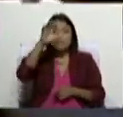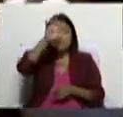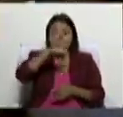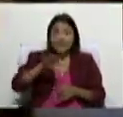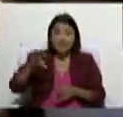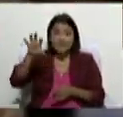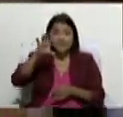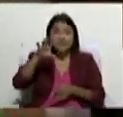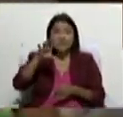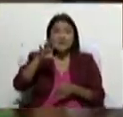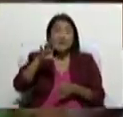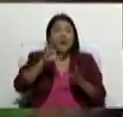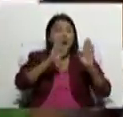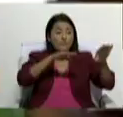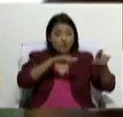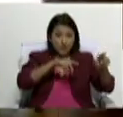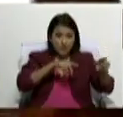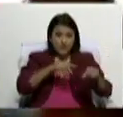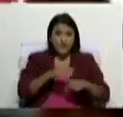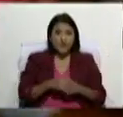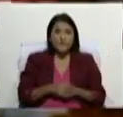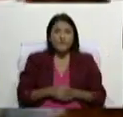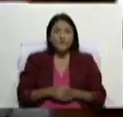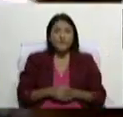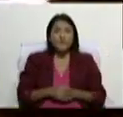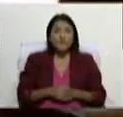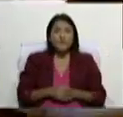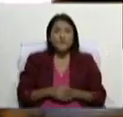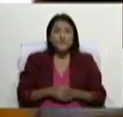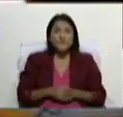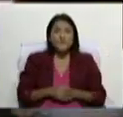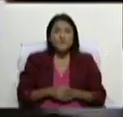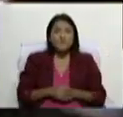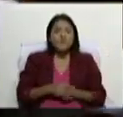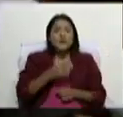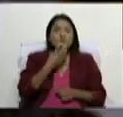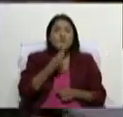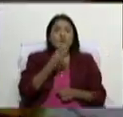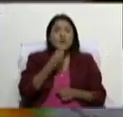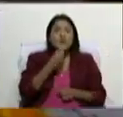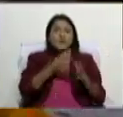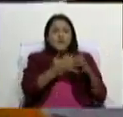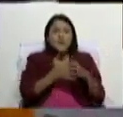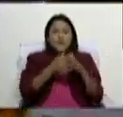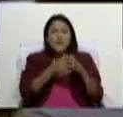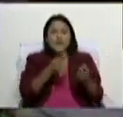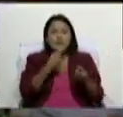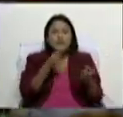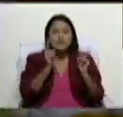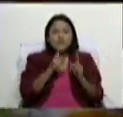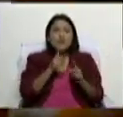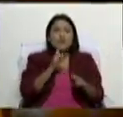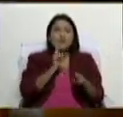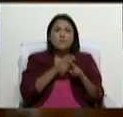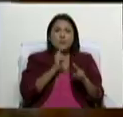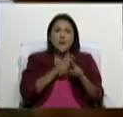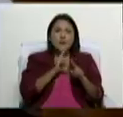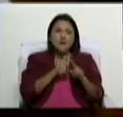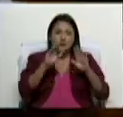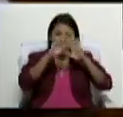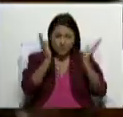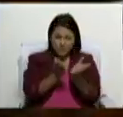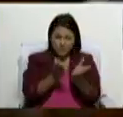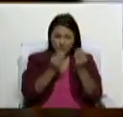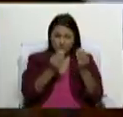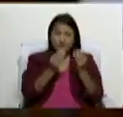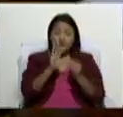esa resolución. De primero Israel y Estados Unidos, que dice de los graves peligros y desafíos que vive hoy la humanidad.